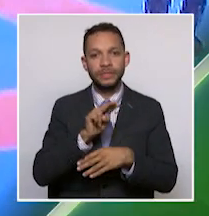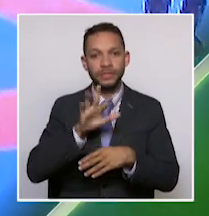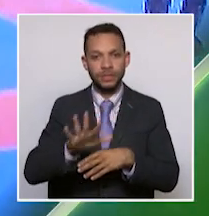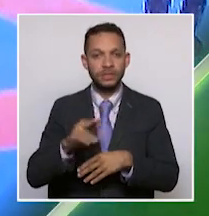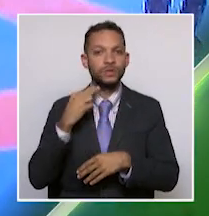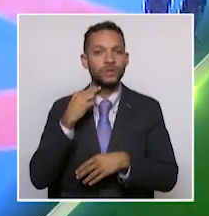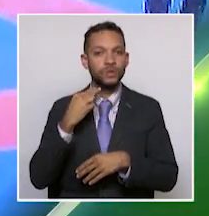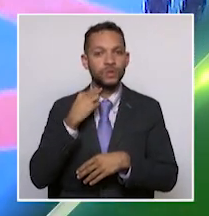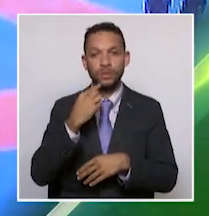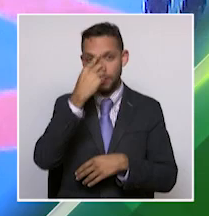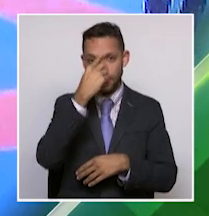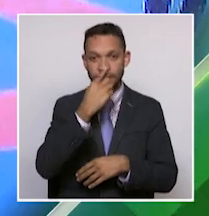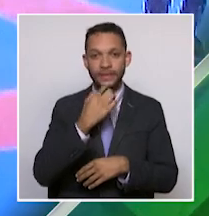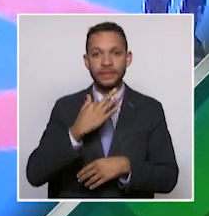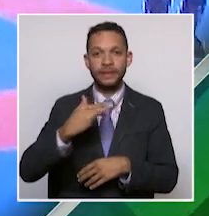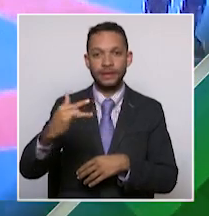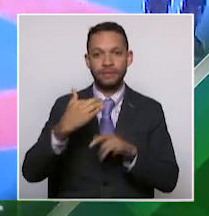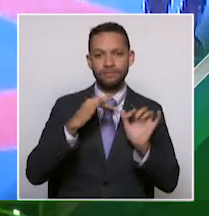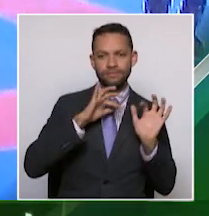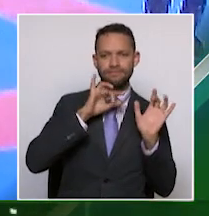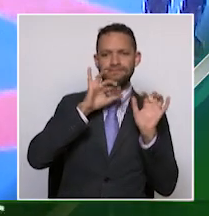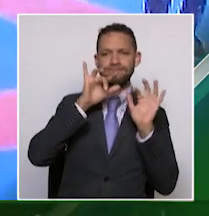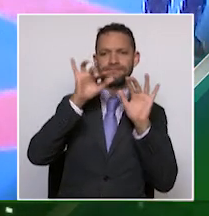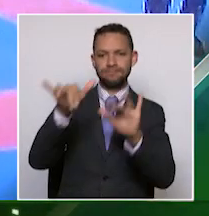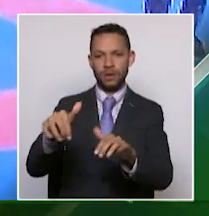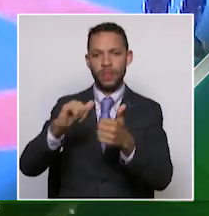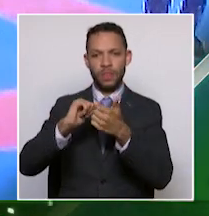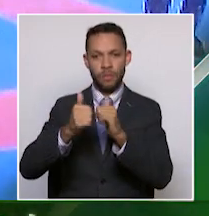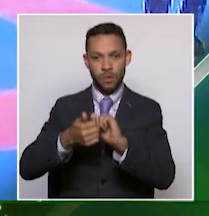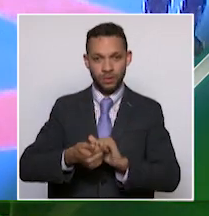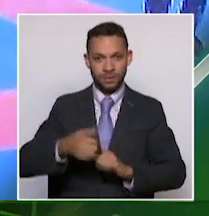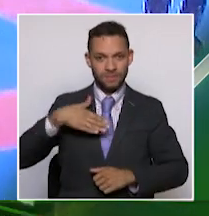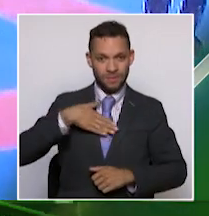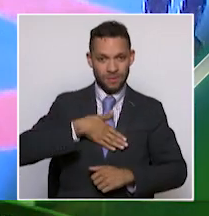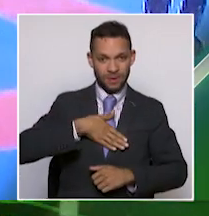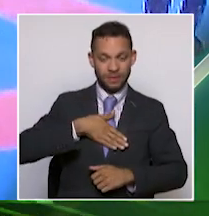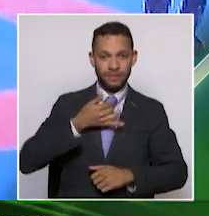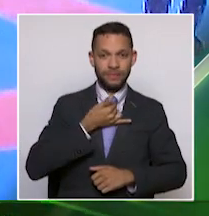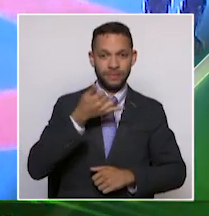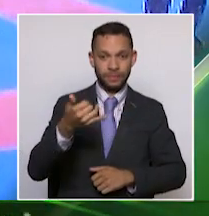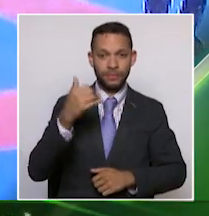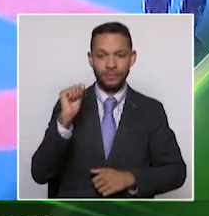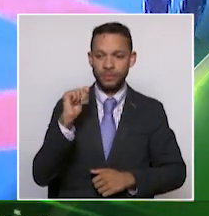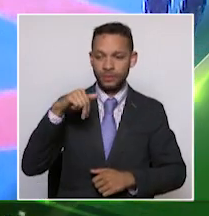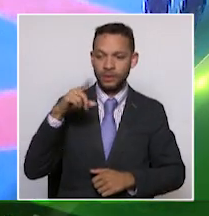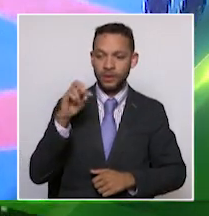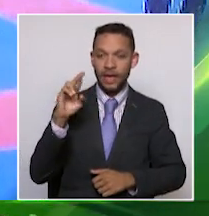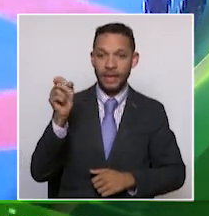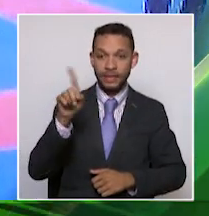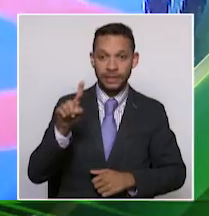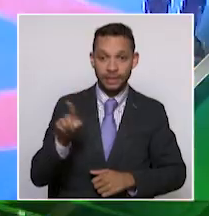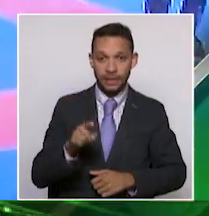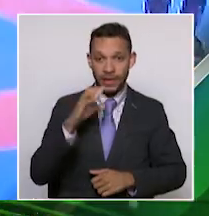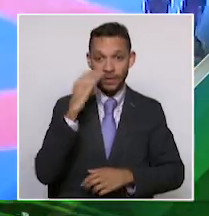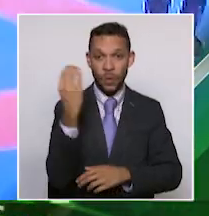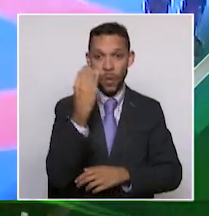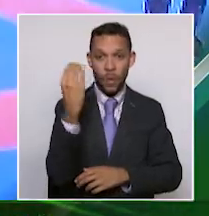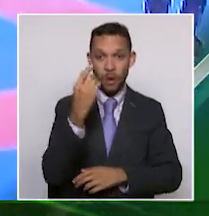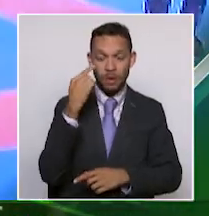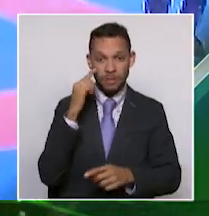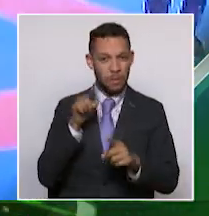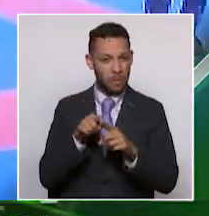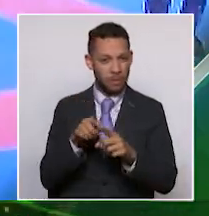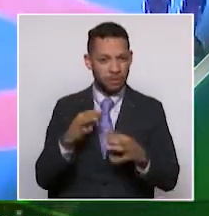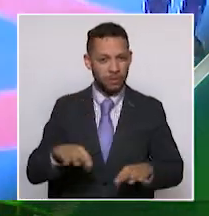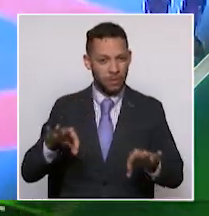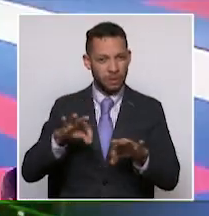Santa Marta la 18ª edición de los Juegos Deportivos Bolivarianos. Andrés Felipe Rendón es una de las cartas colombianas para la obtención de una medalla